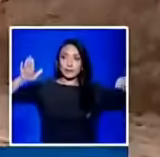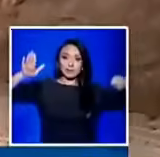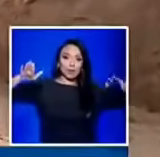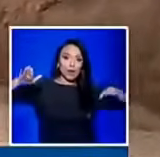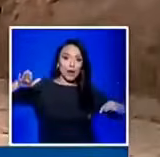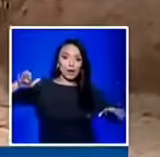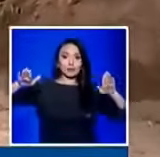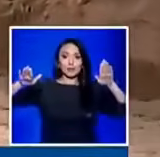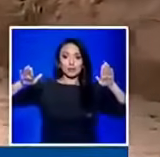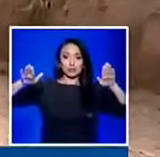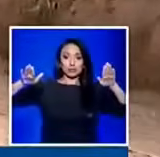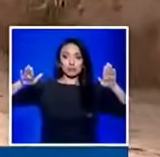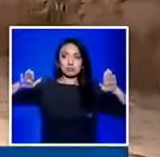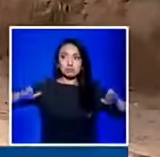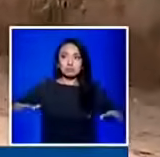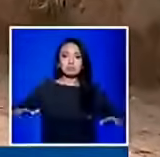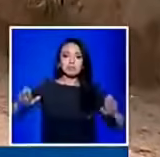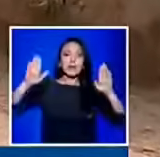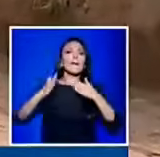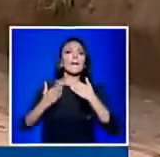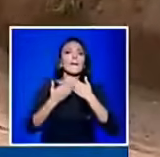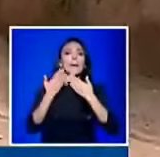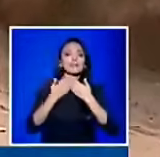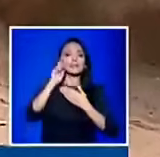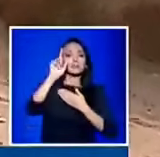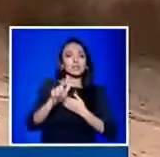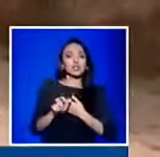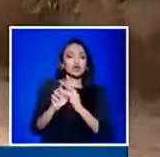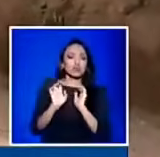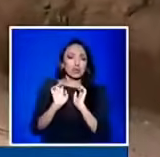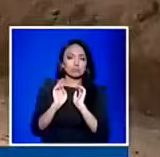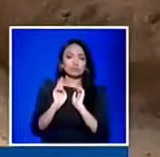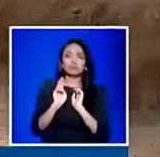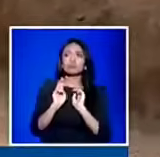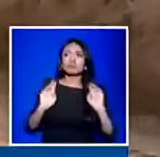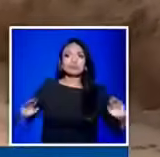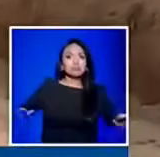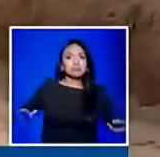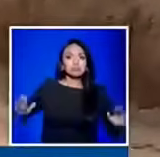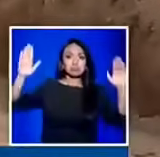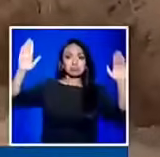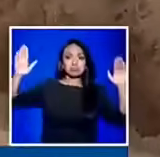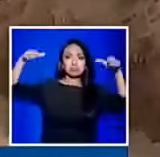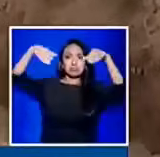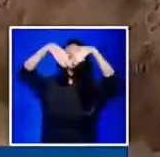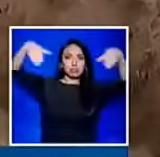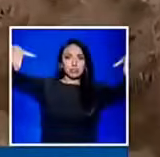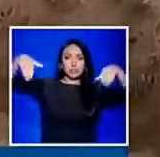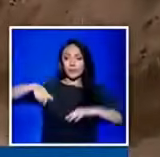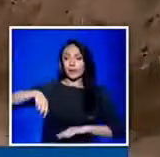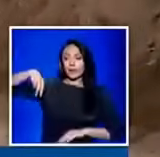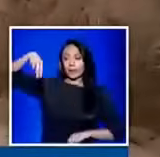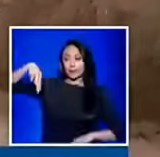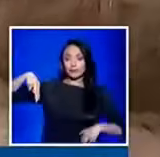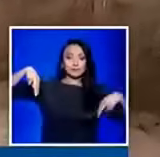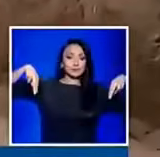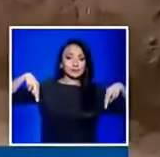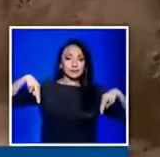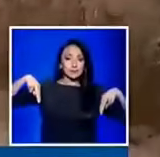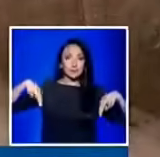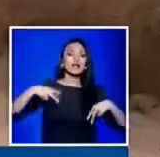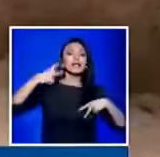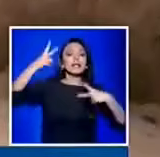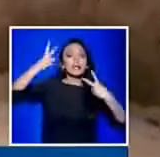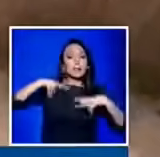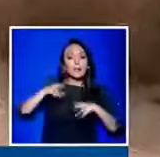con facilidad para la accesibilidad universal. Tendrá unas bahías donde permitirá el ingreso de los